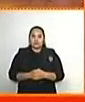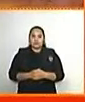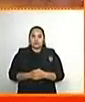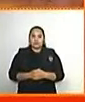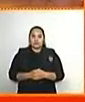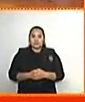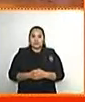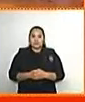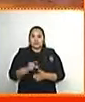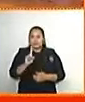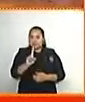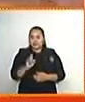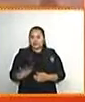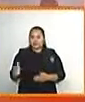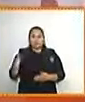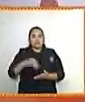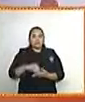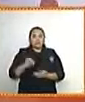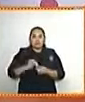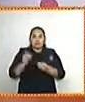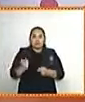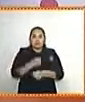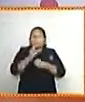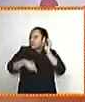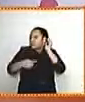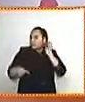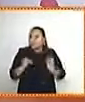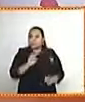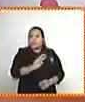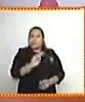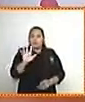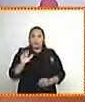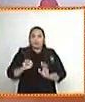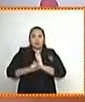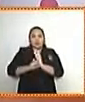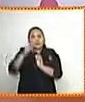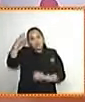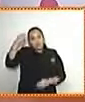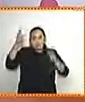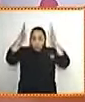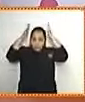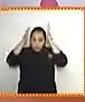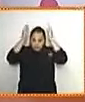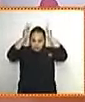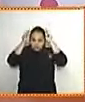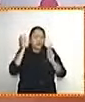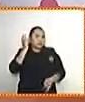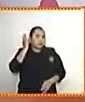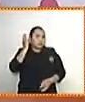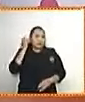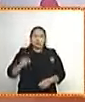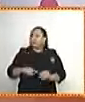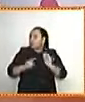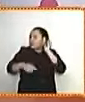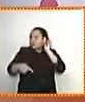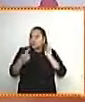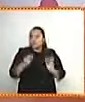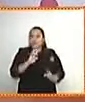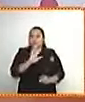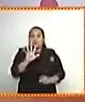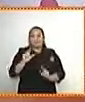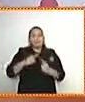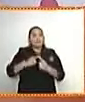Y este es el 1, número ganador para la diaria 75 con su símbolo de sueños reina, y para más 1, 75 más 1.